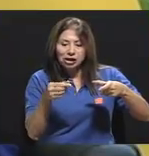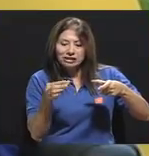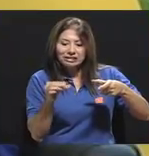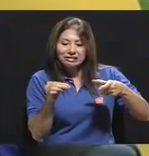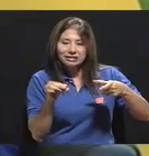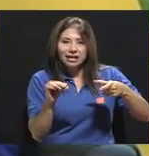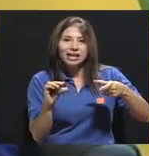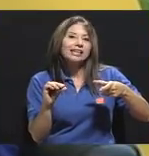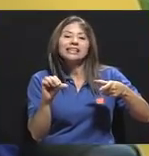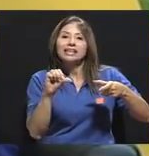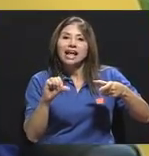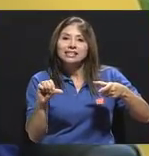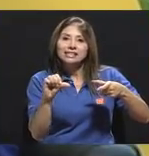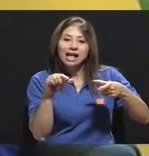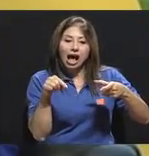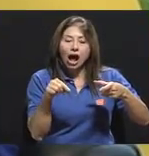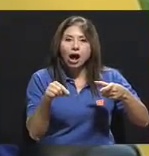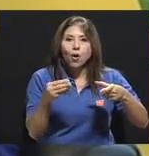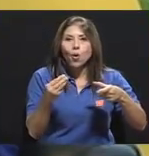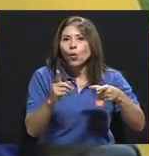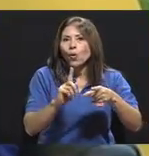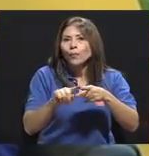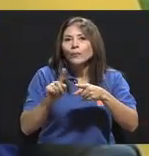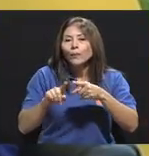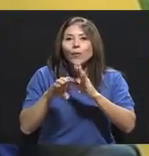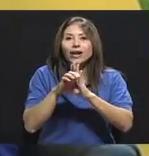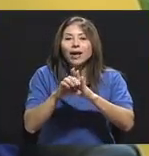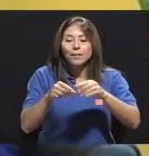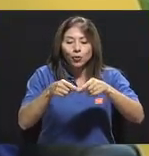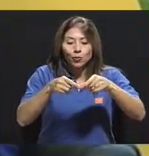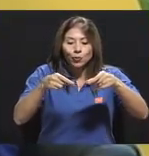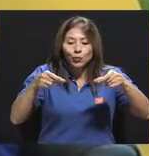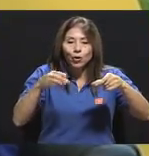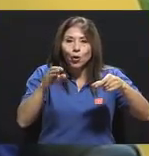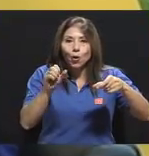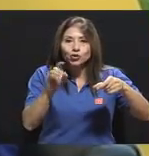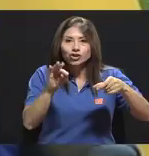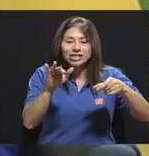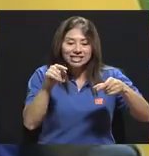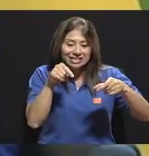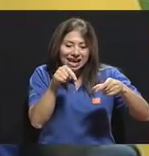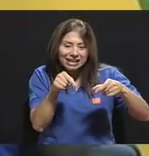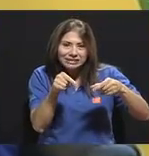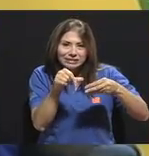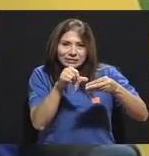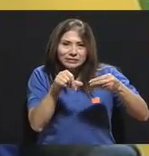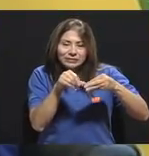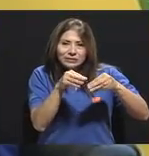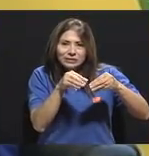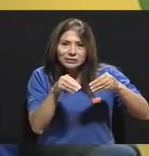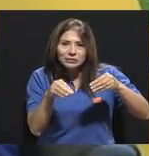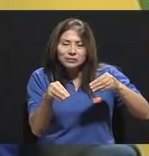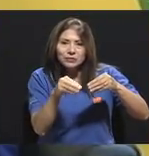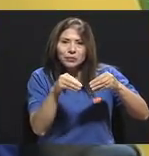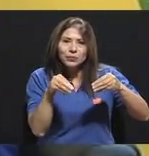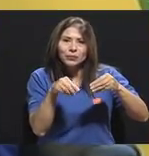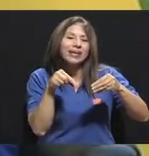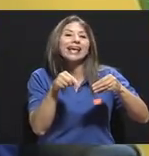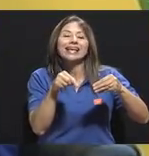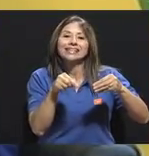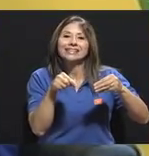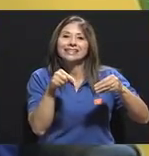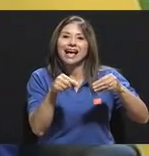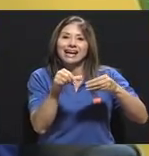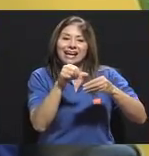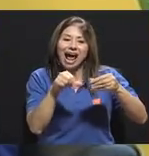o los productos de origen animal eh una costilla verdad ese gordo Esa esa gras entre más durita sea verdad más